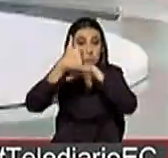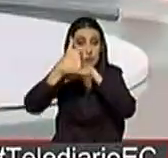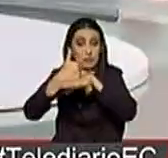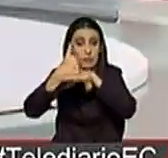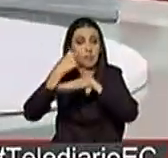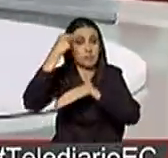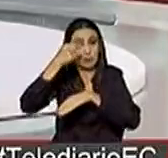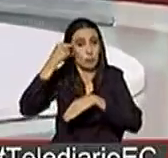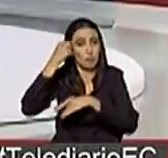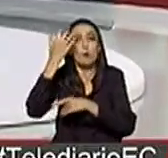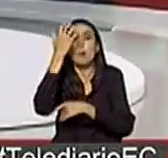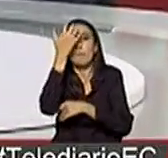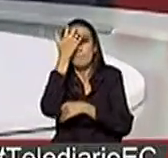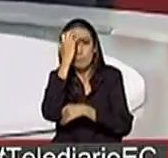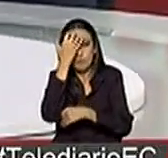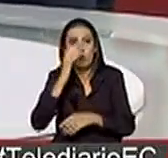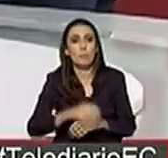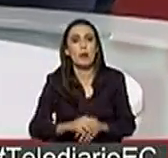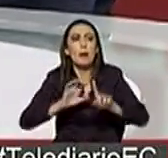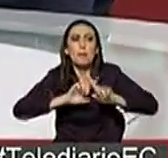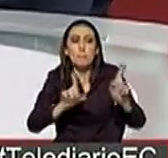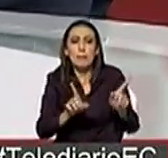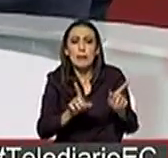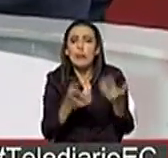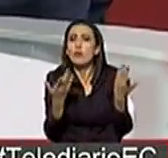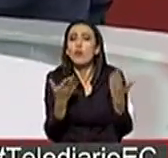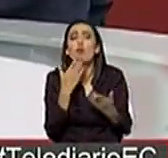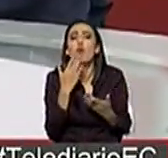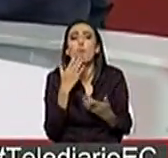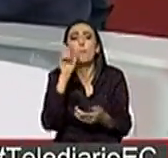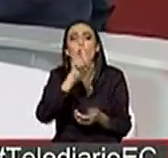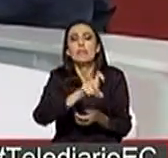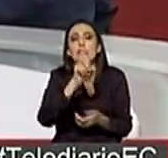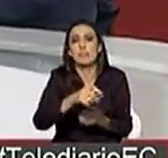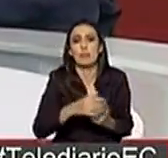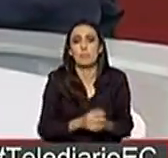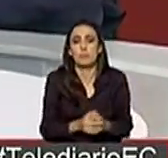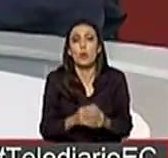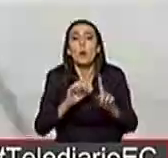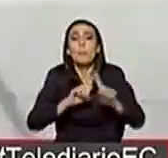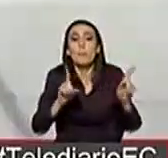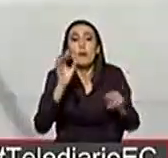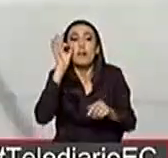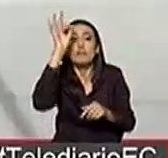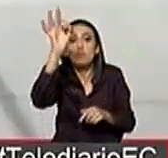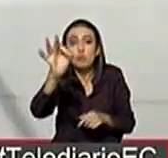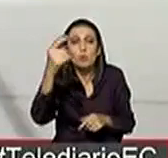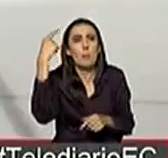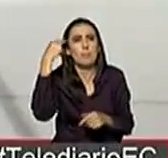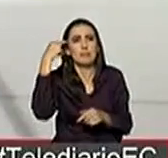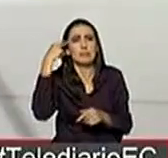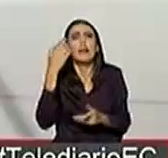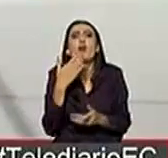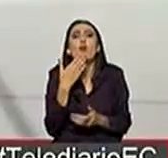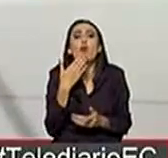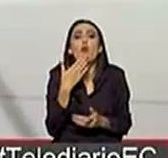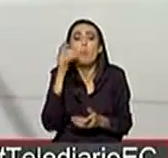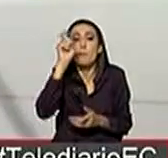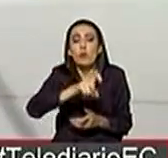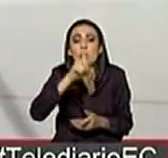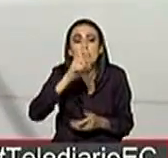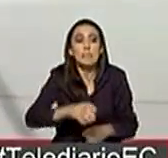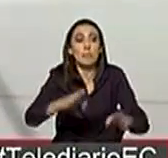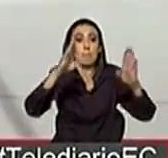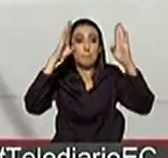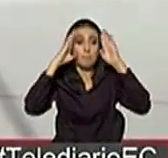el país que es necesario tener en cuenta de aquí a futuro para que la sociedad en su conjunto finalmente tenga en cuenta